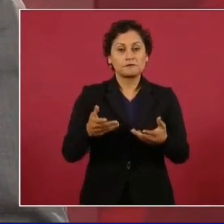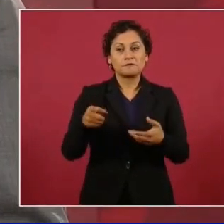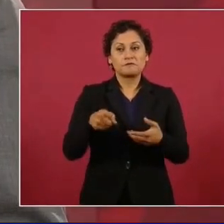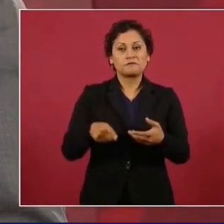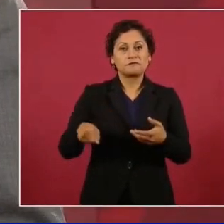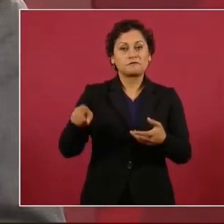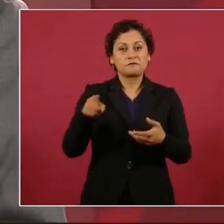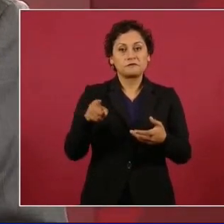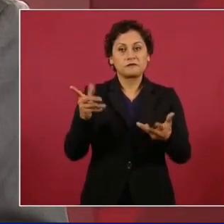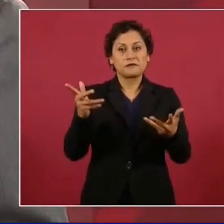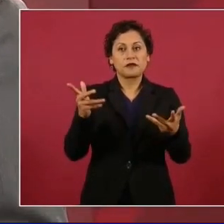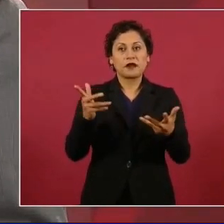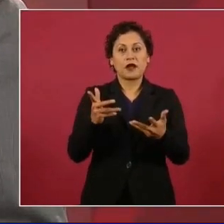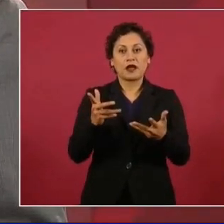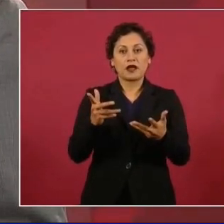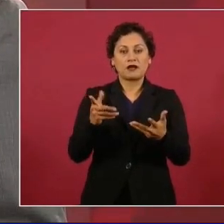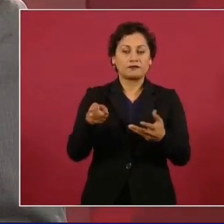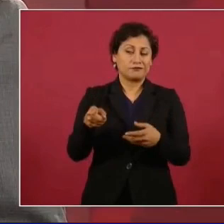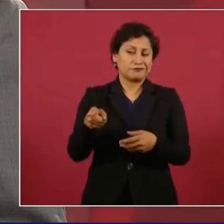inmovilizados son otros.